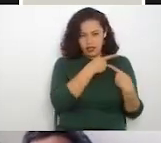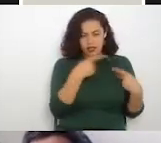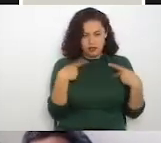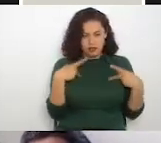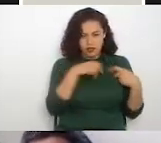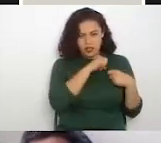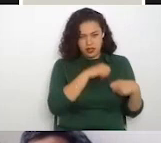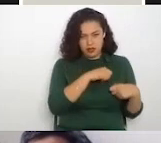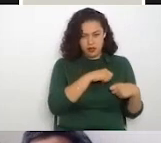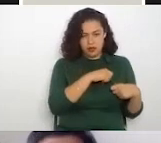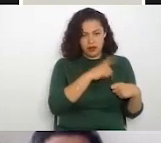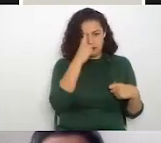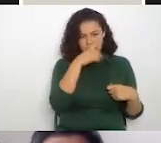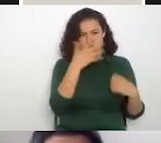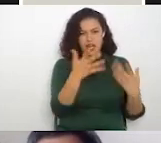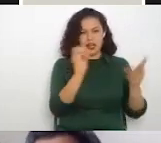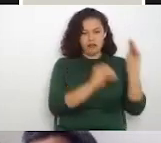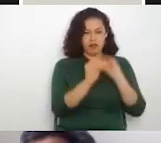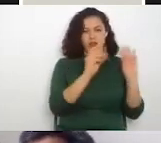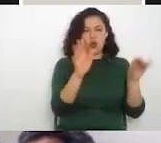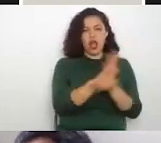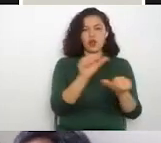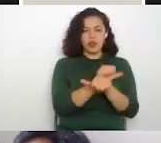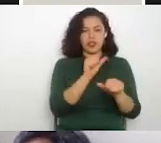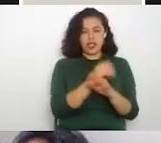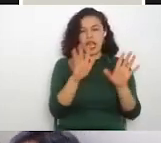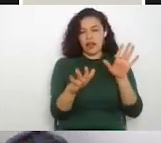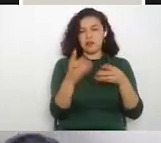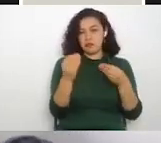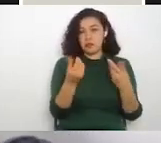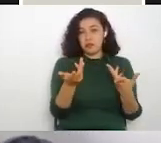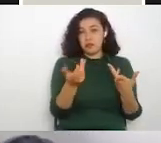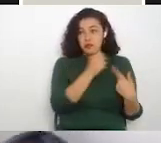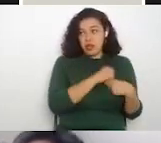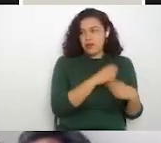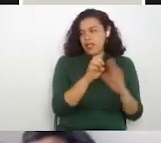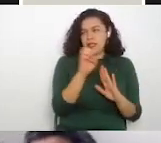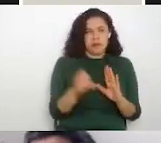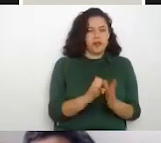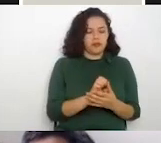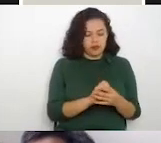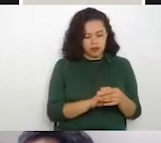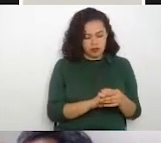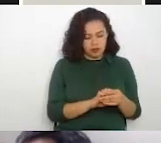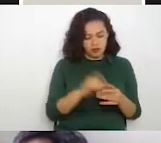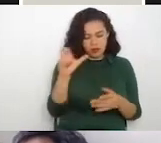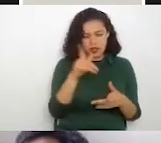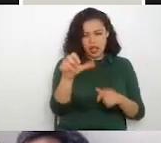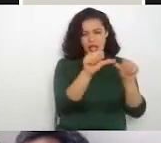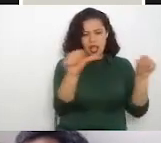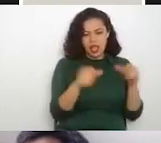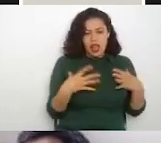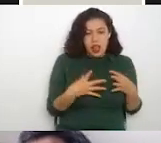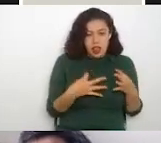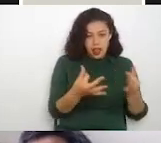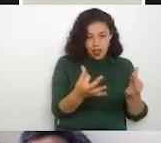documento que pues muchas veces se encarga, por ejemplo, cuando se tiene un área de calidad, a veces es el área